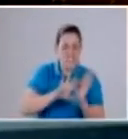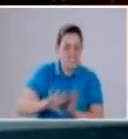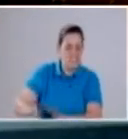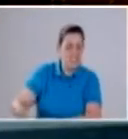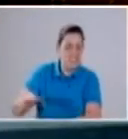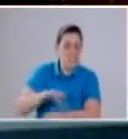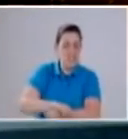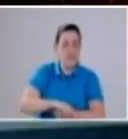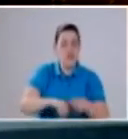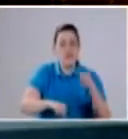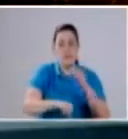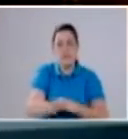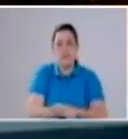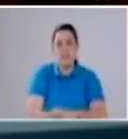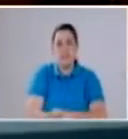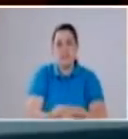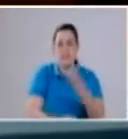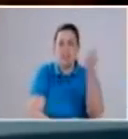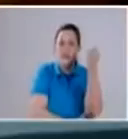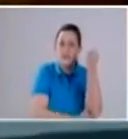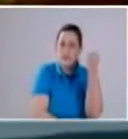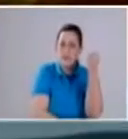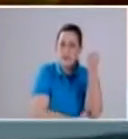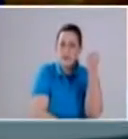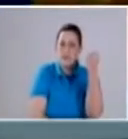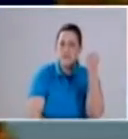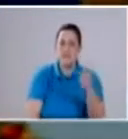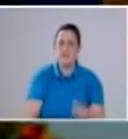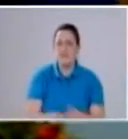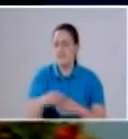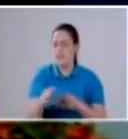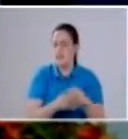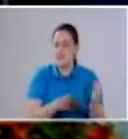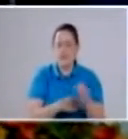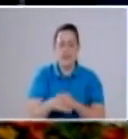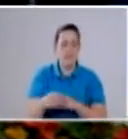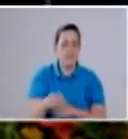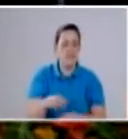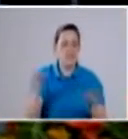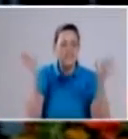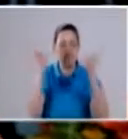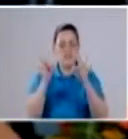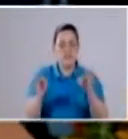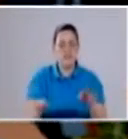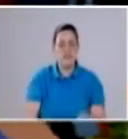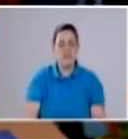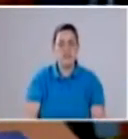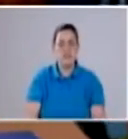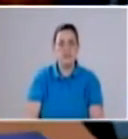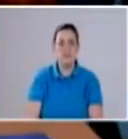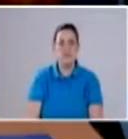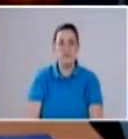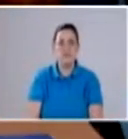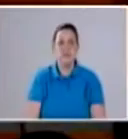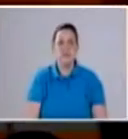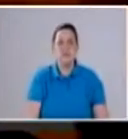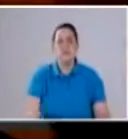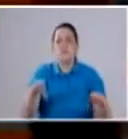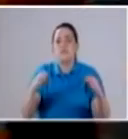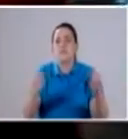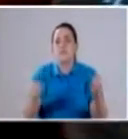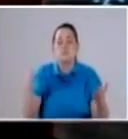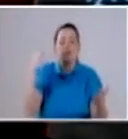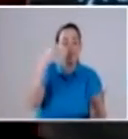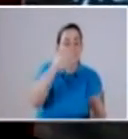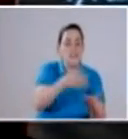primero no se quita la pobreza de cualquier índole y sobre todo la espiritual, ¿cómo se va a